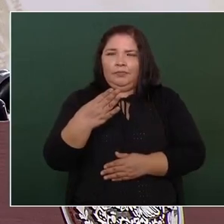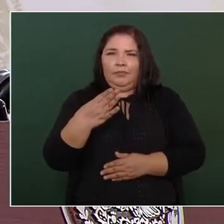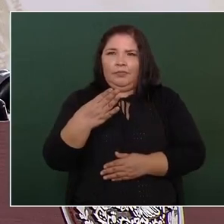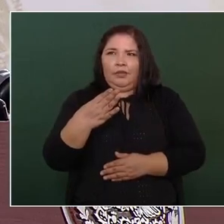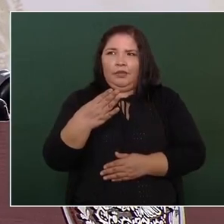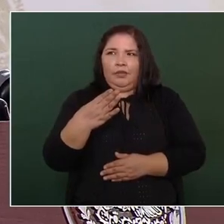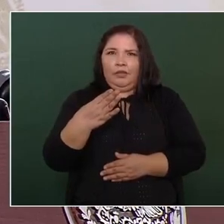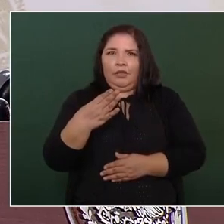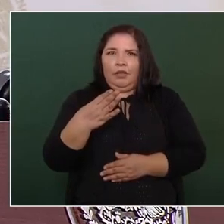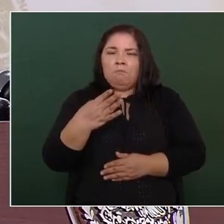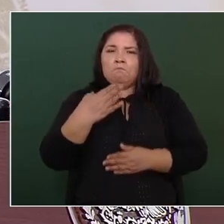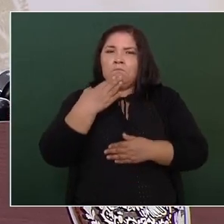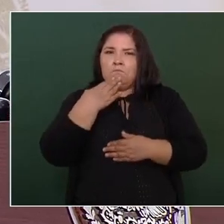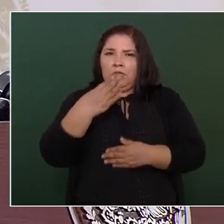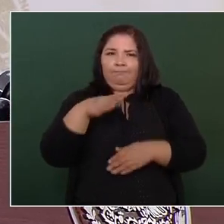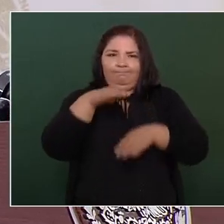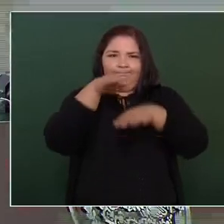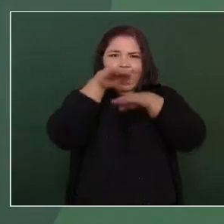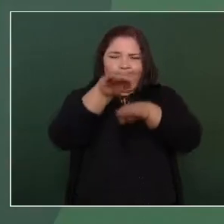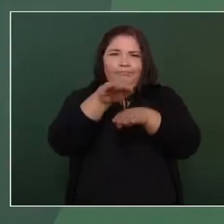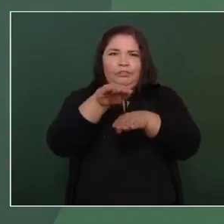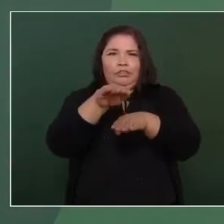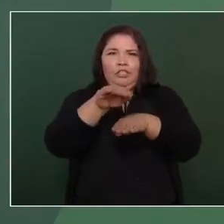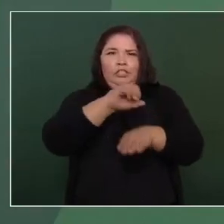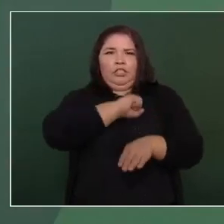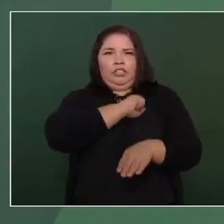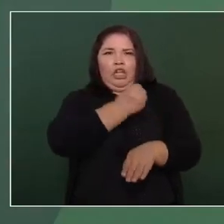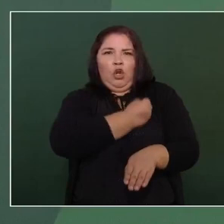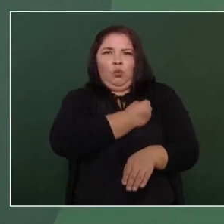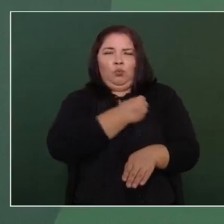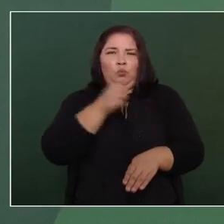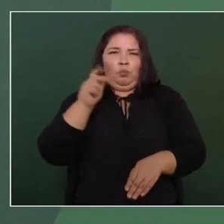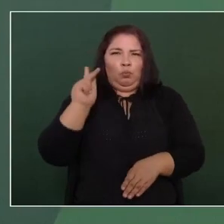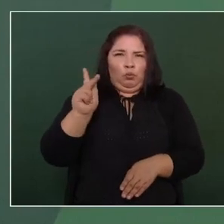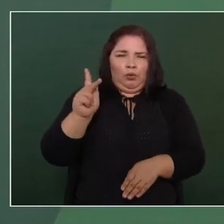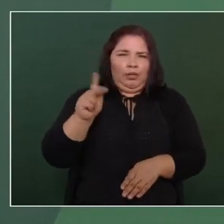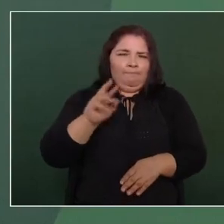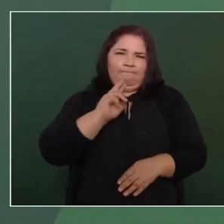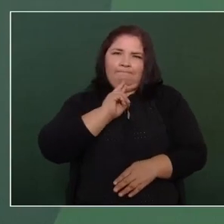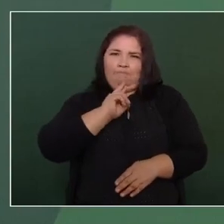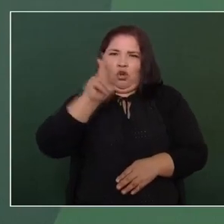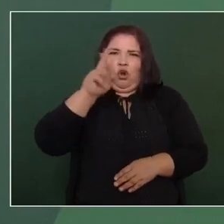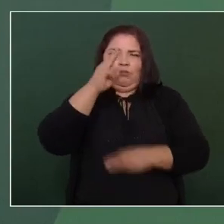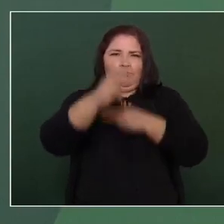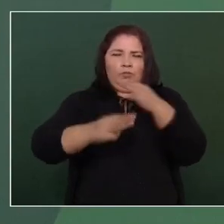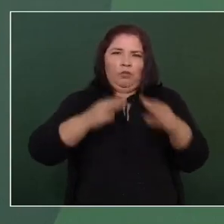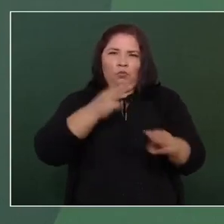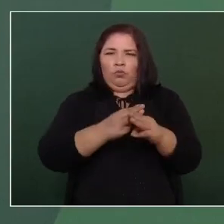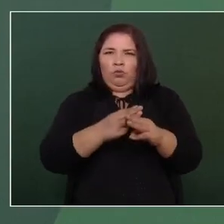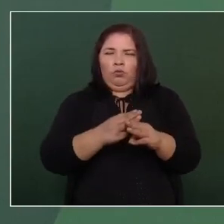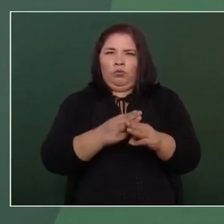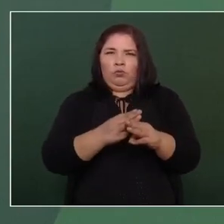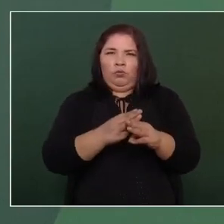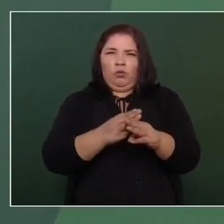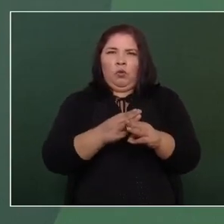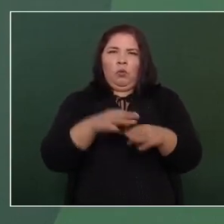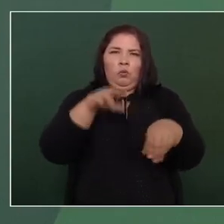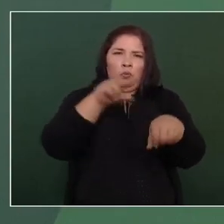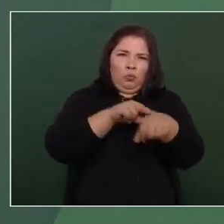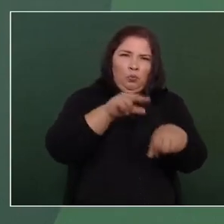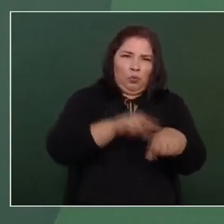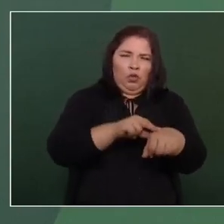un buen sistema de salud pública, el mejor sistema de salud pública del mundo, con